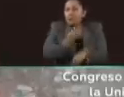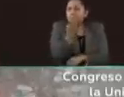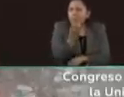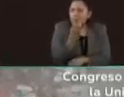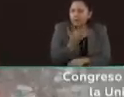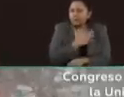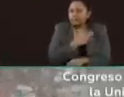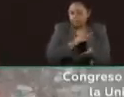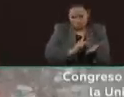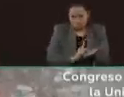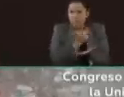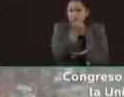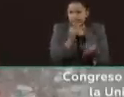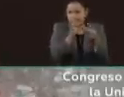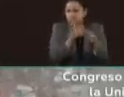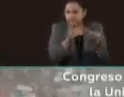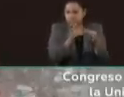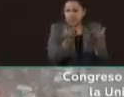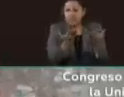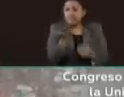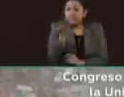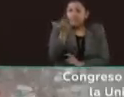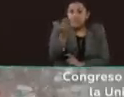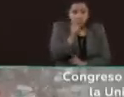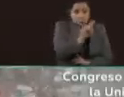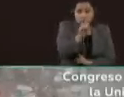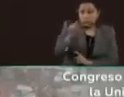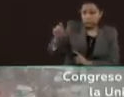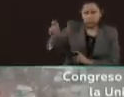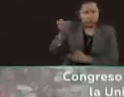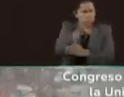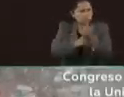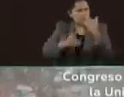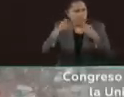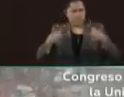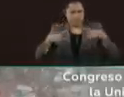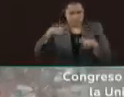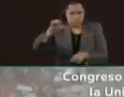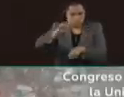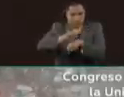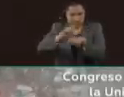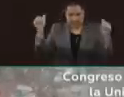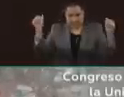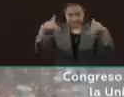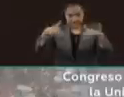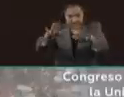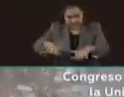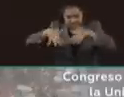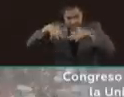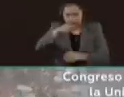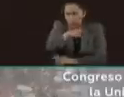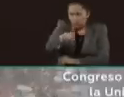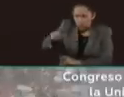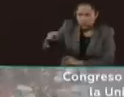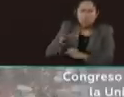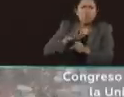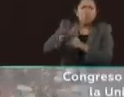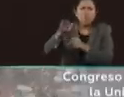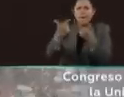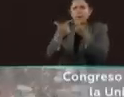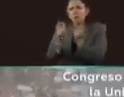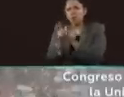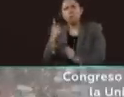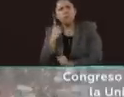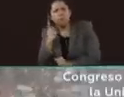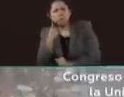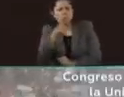llamado respetuoso a todos los aquí presentes, independientemente de colores e ideologías, para que dejen a un